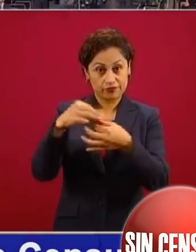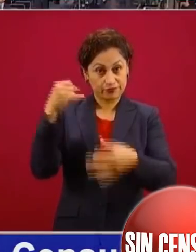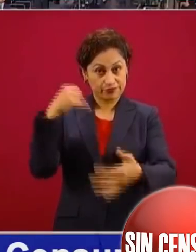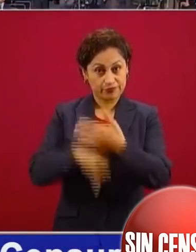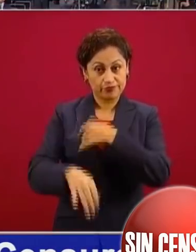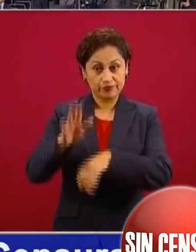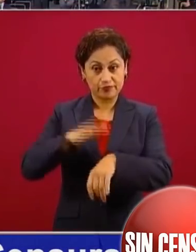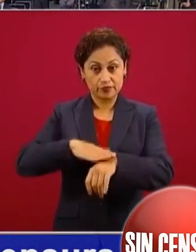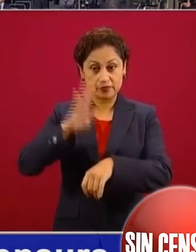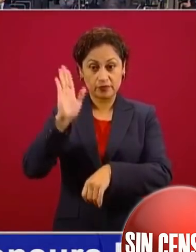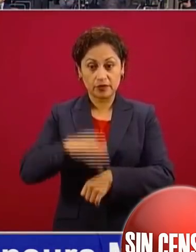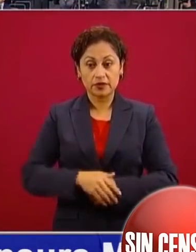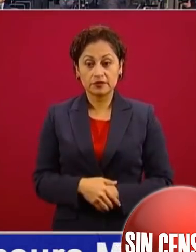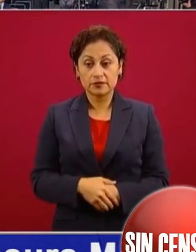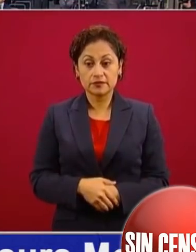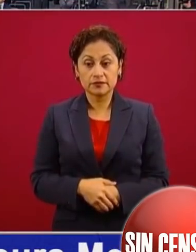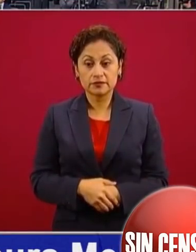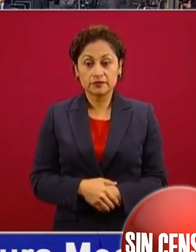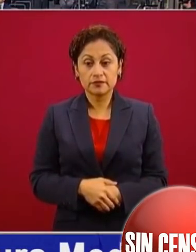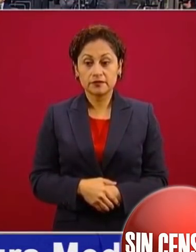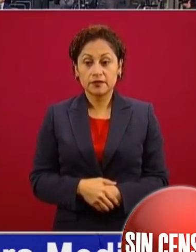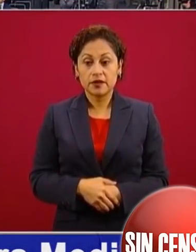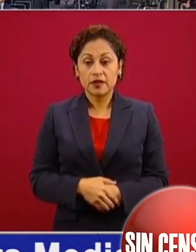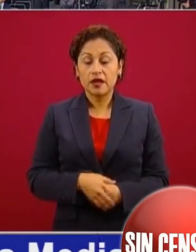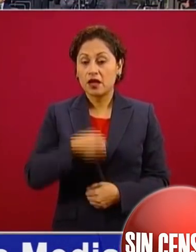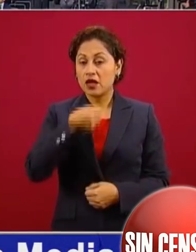Son empresas que no son quebradas, porque no están en quiebra.